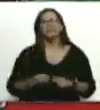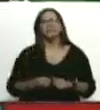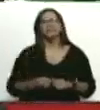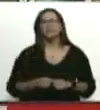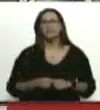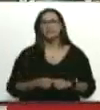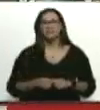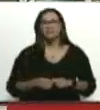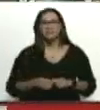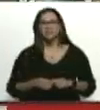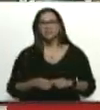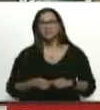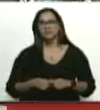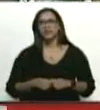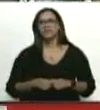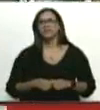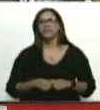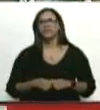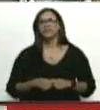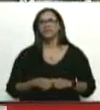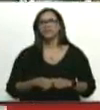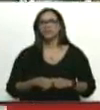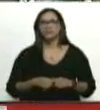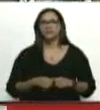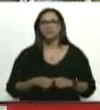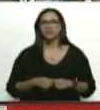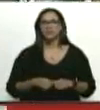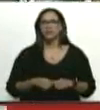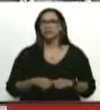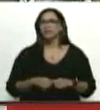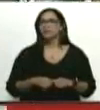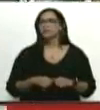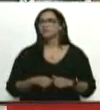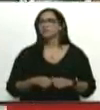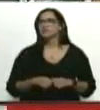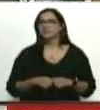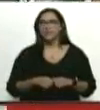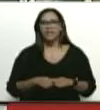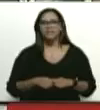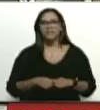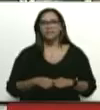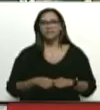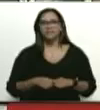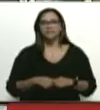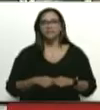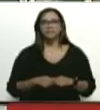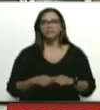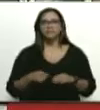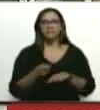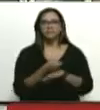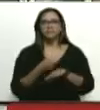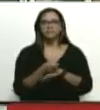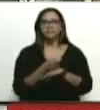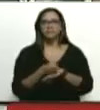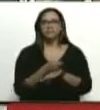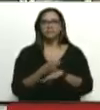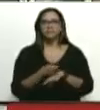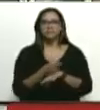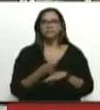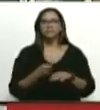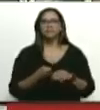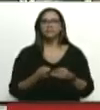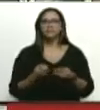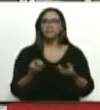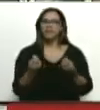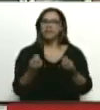No habían nacido, y aquí lo normal era que un banco quebraba, y los gobiernos le daban